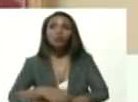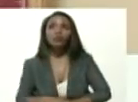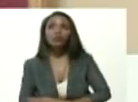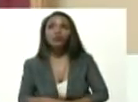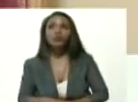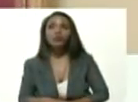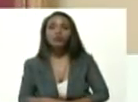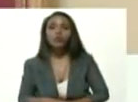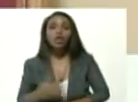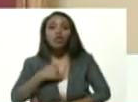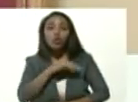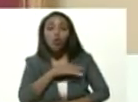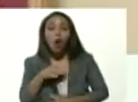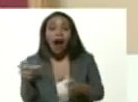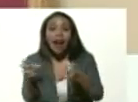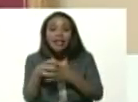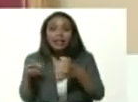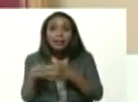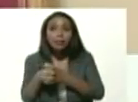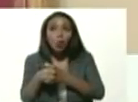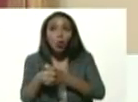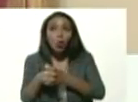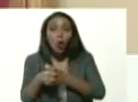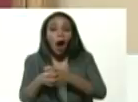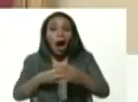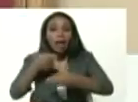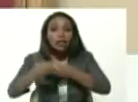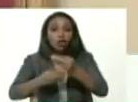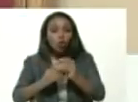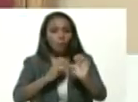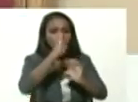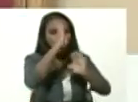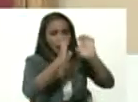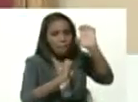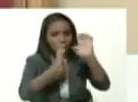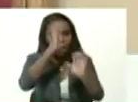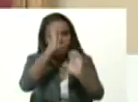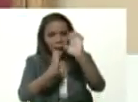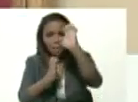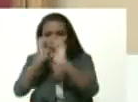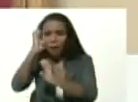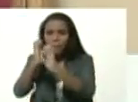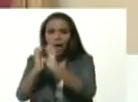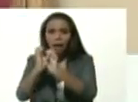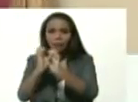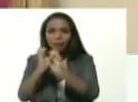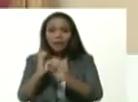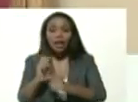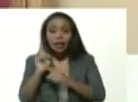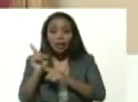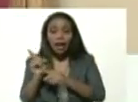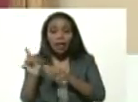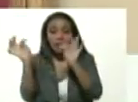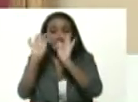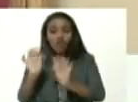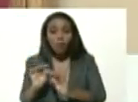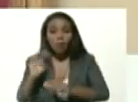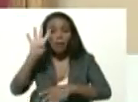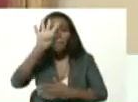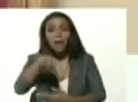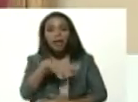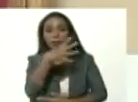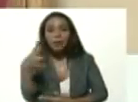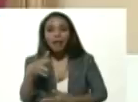Ya nuestros equipos han hecho una evaluación a partir de los modelos matemáticos que